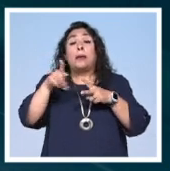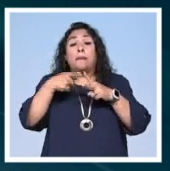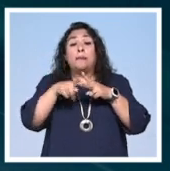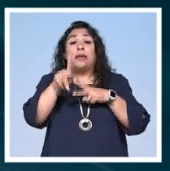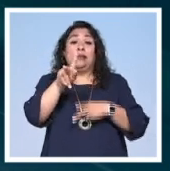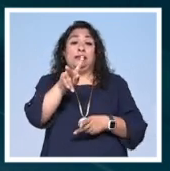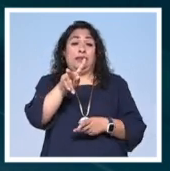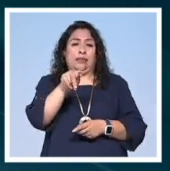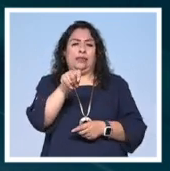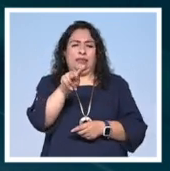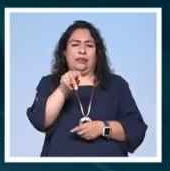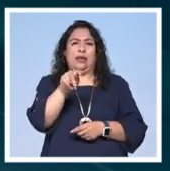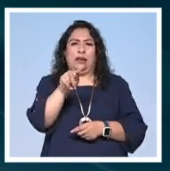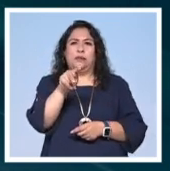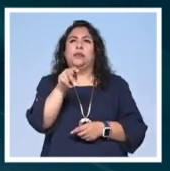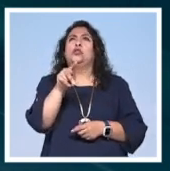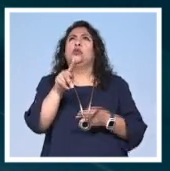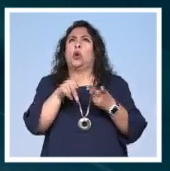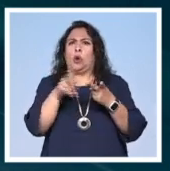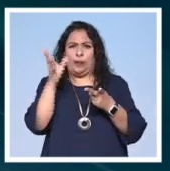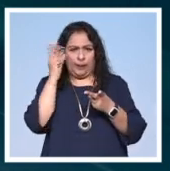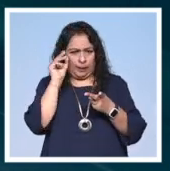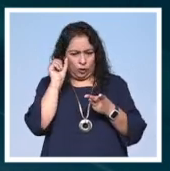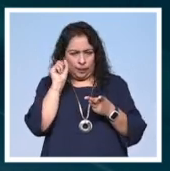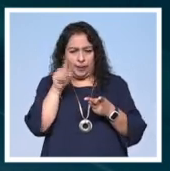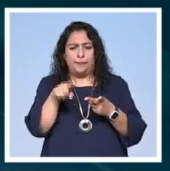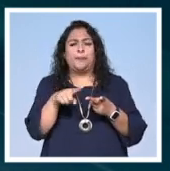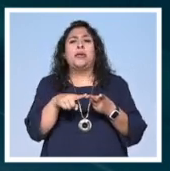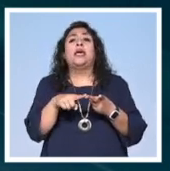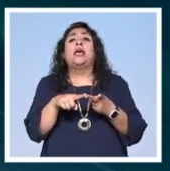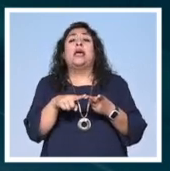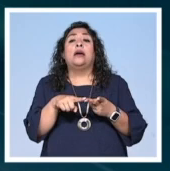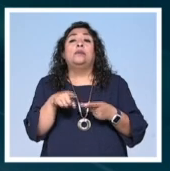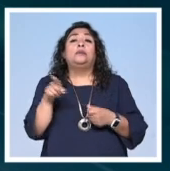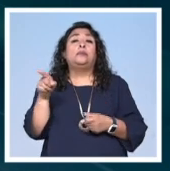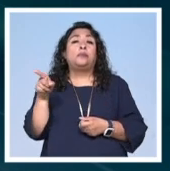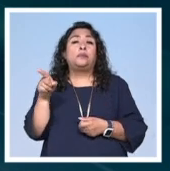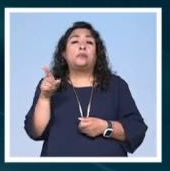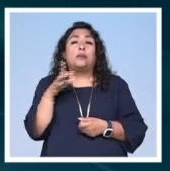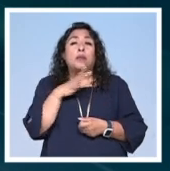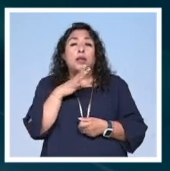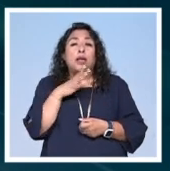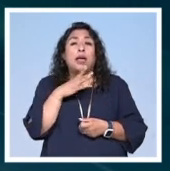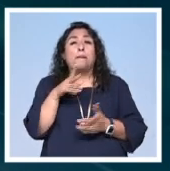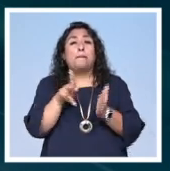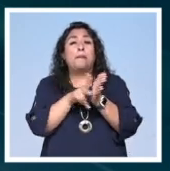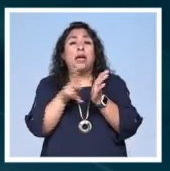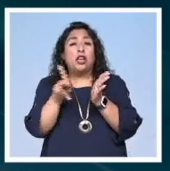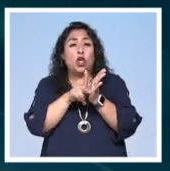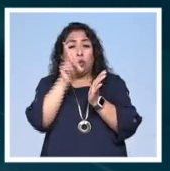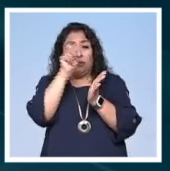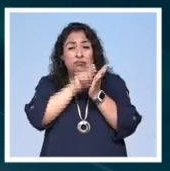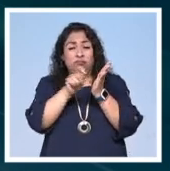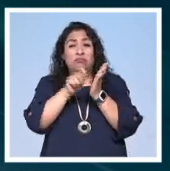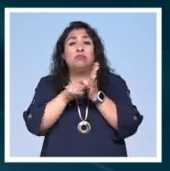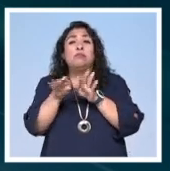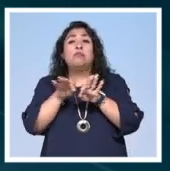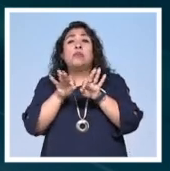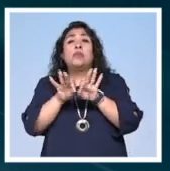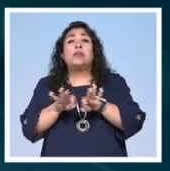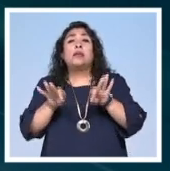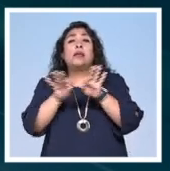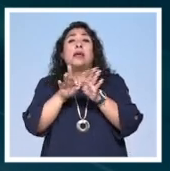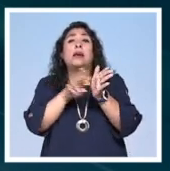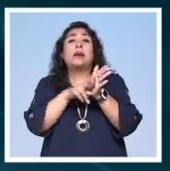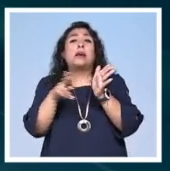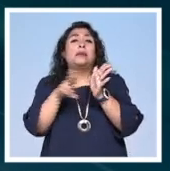también se se metió al radio hacia su su cuento en el periódico Y tuvo labor importante en la revista